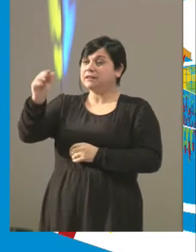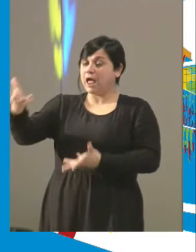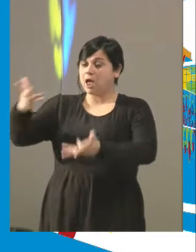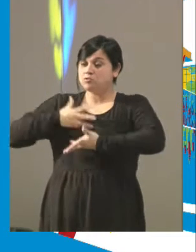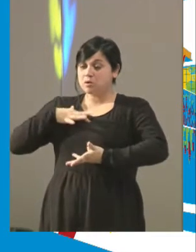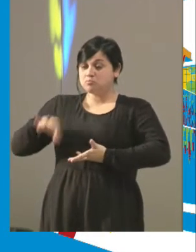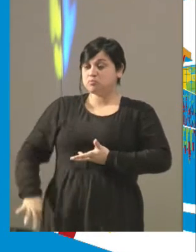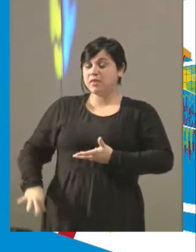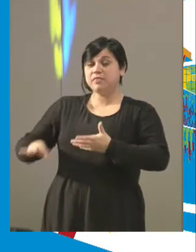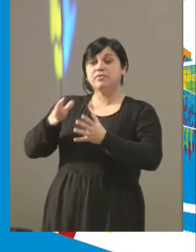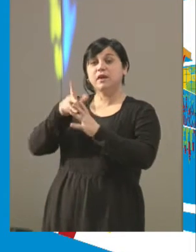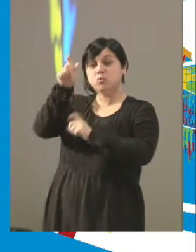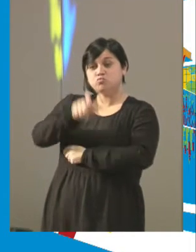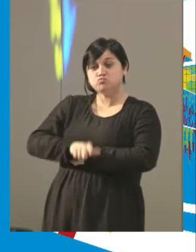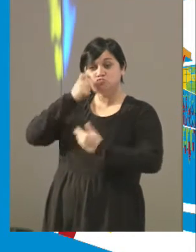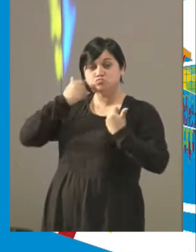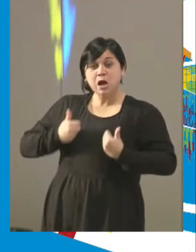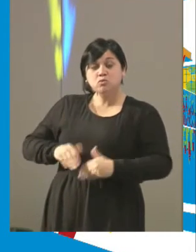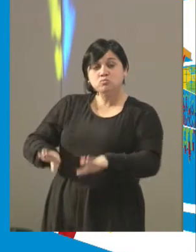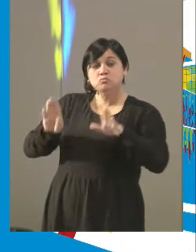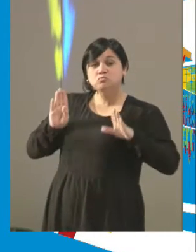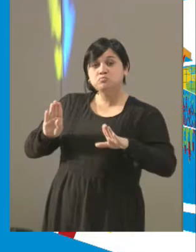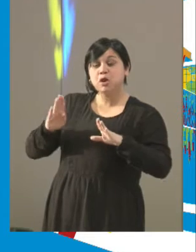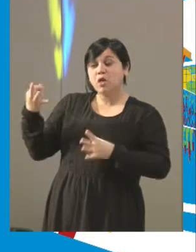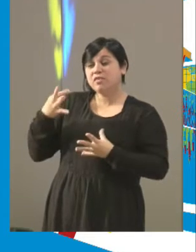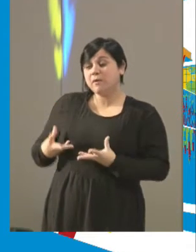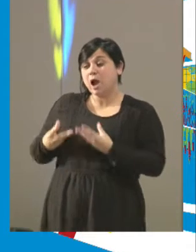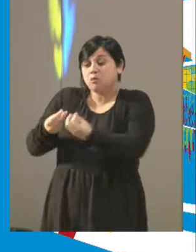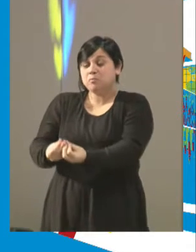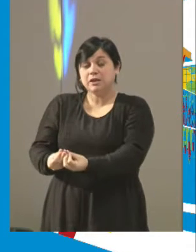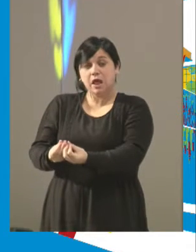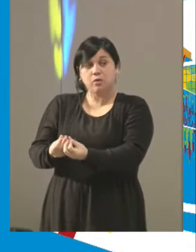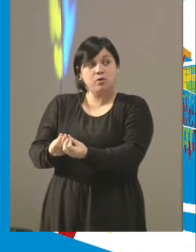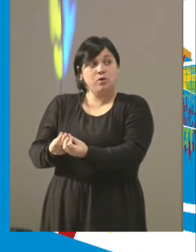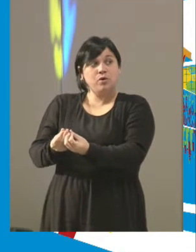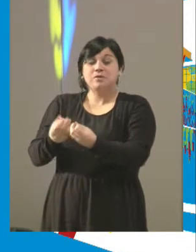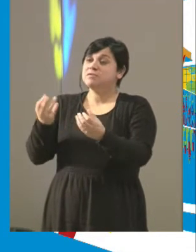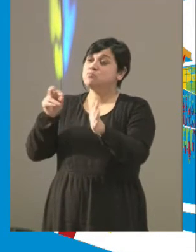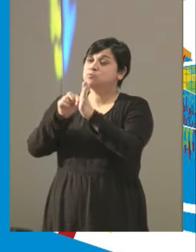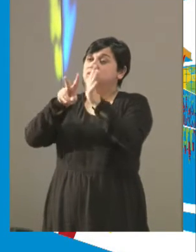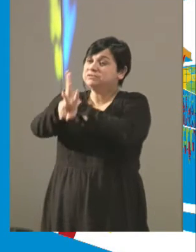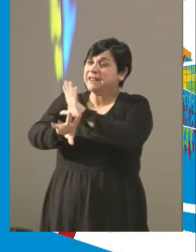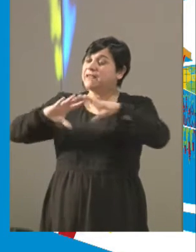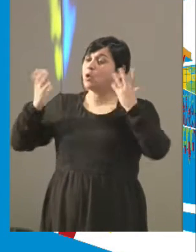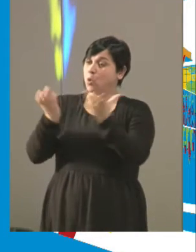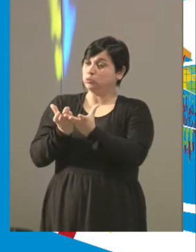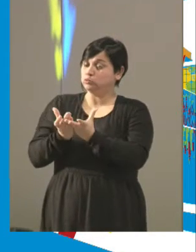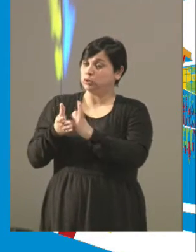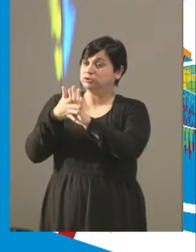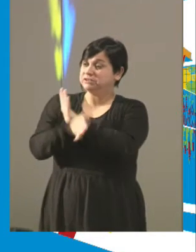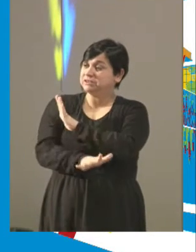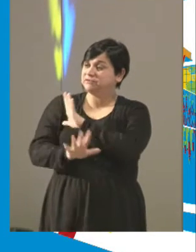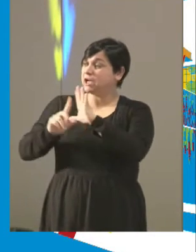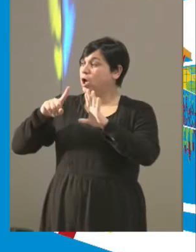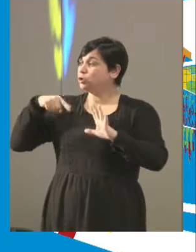a liberar al hombre, pero tienen que ser acompañadas de una visión de conjunto, de que todos estamos en